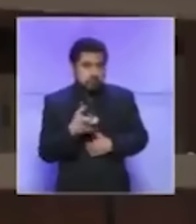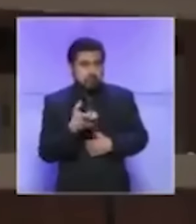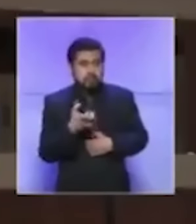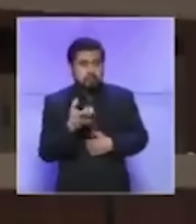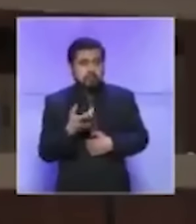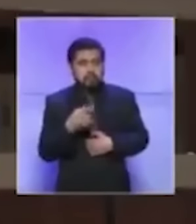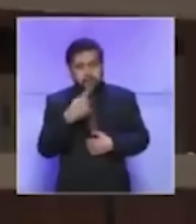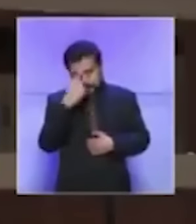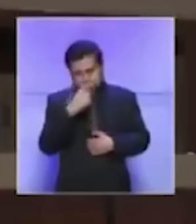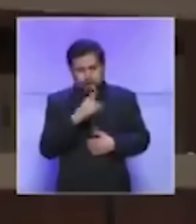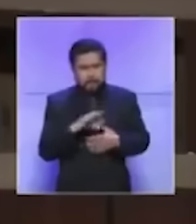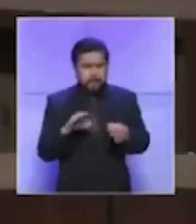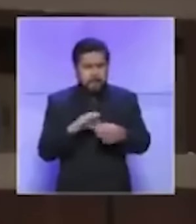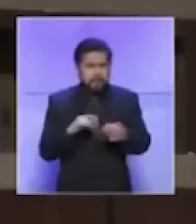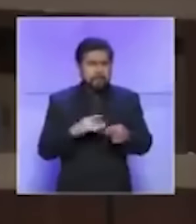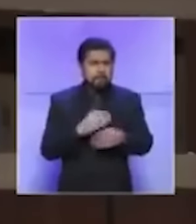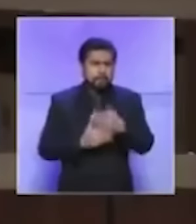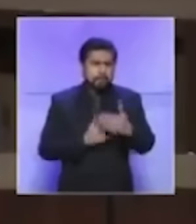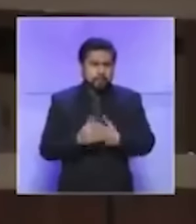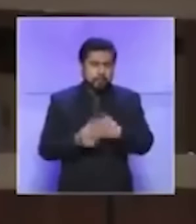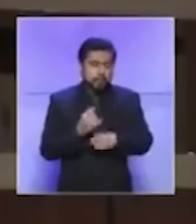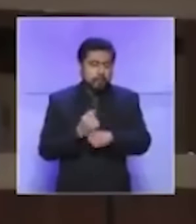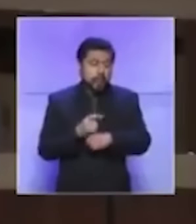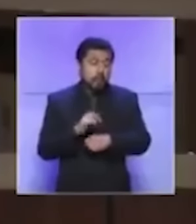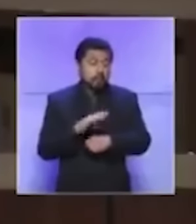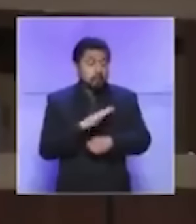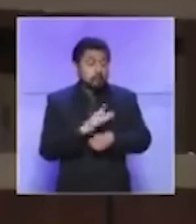y que justifiquen el inicio del procedimiento, claro.